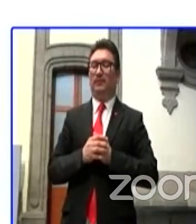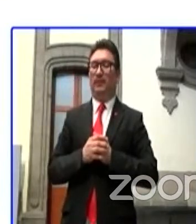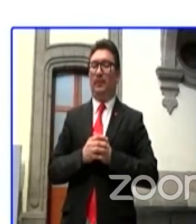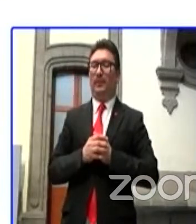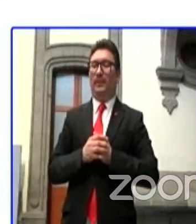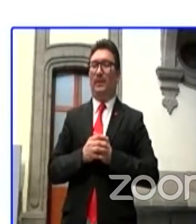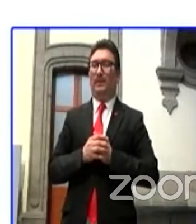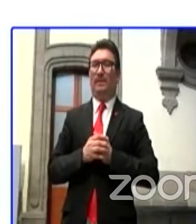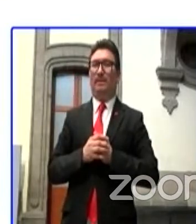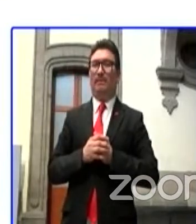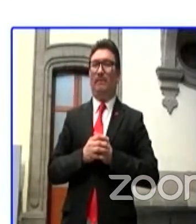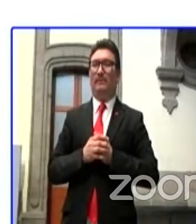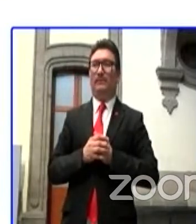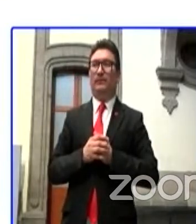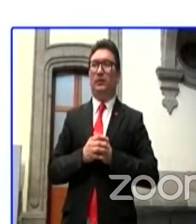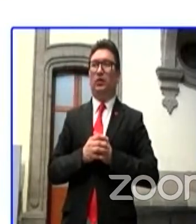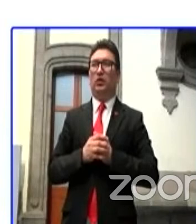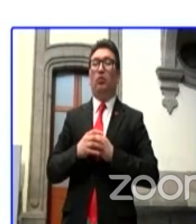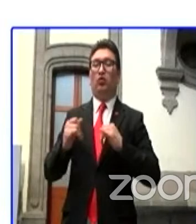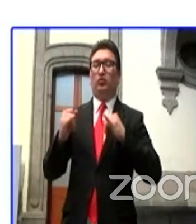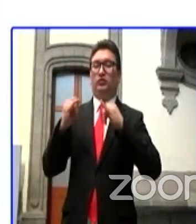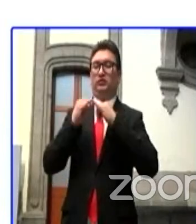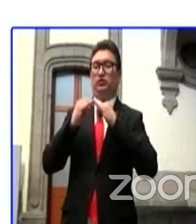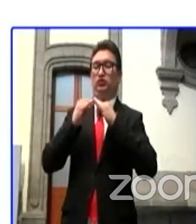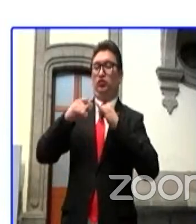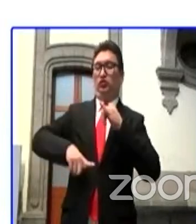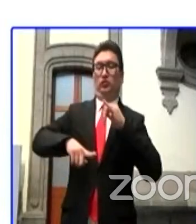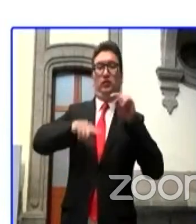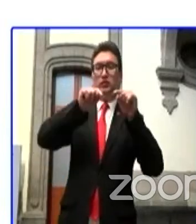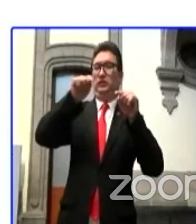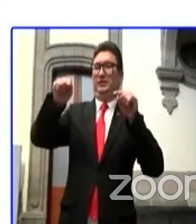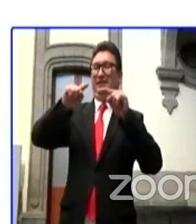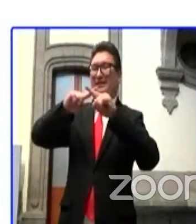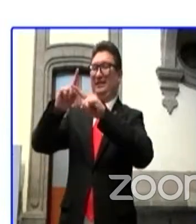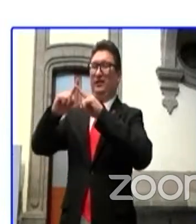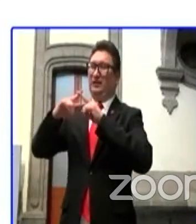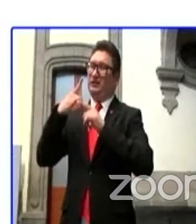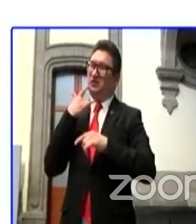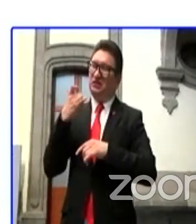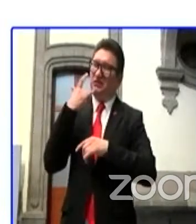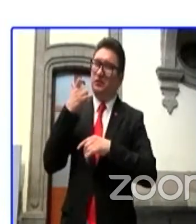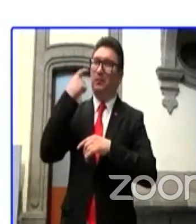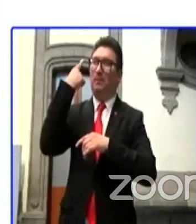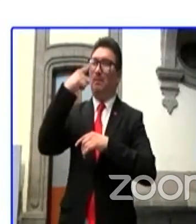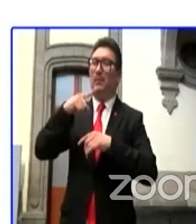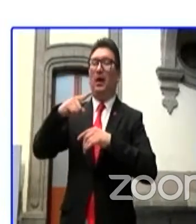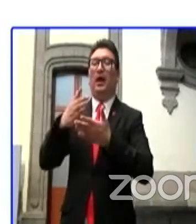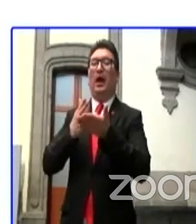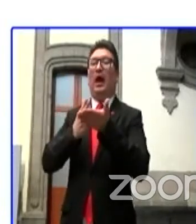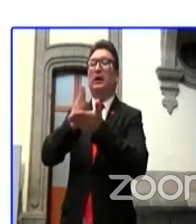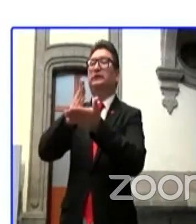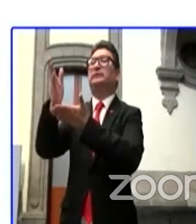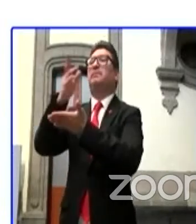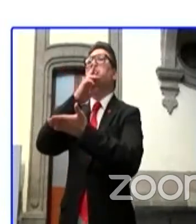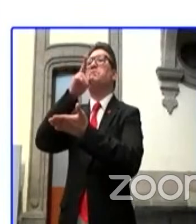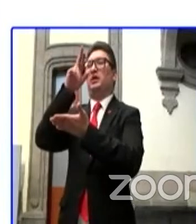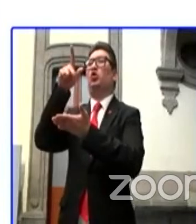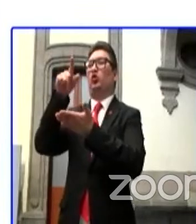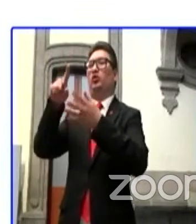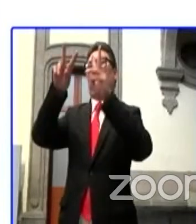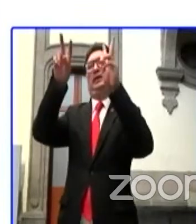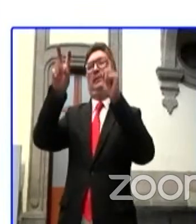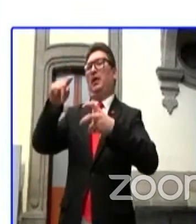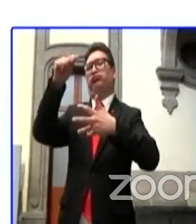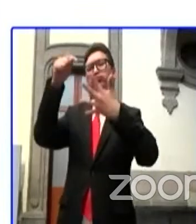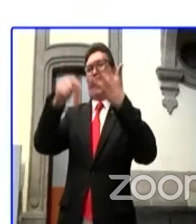esfuerzos interinstitucionales en beneficio de mejorar la accesibilidad en todos los sentidos. Yo creo que también